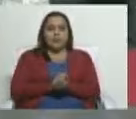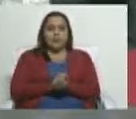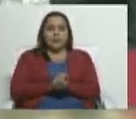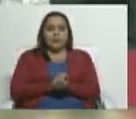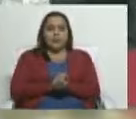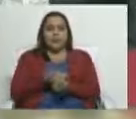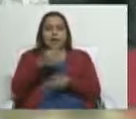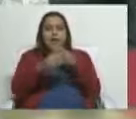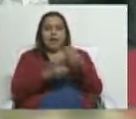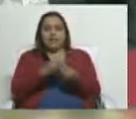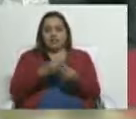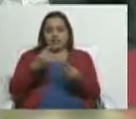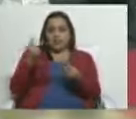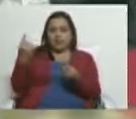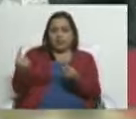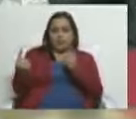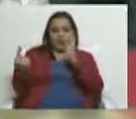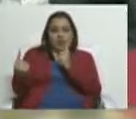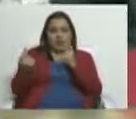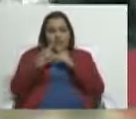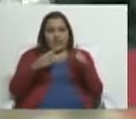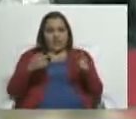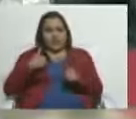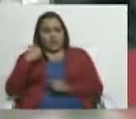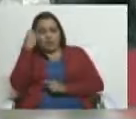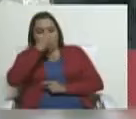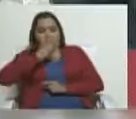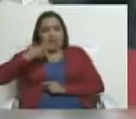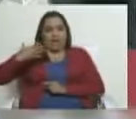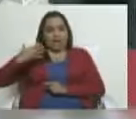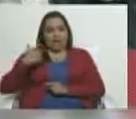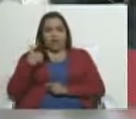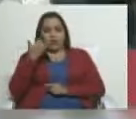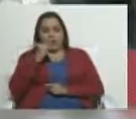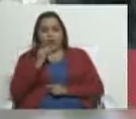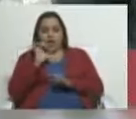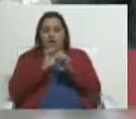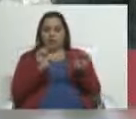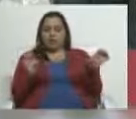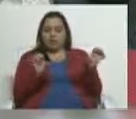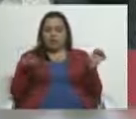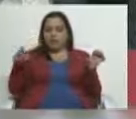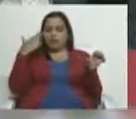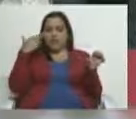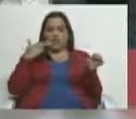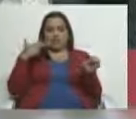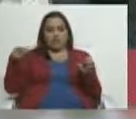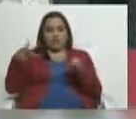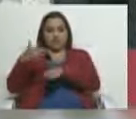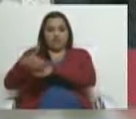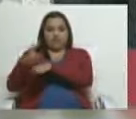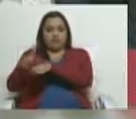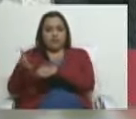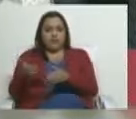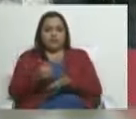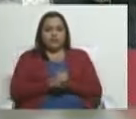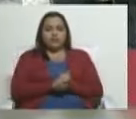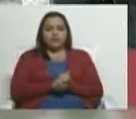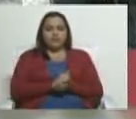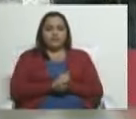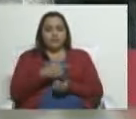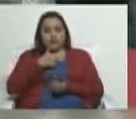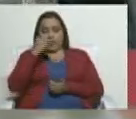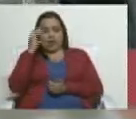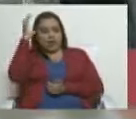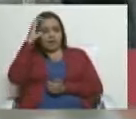otro distinto a mí, que soy blanco, que me asumo educado, que me asumo con una capacidad